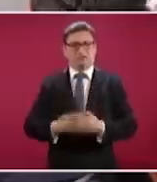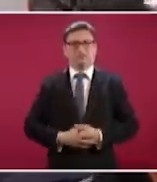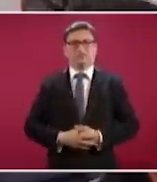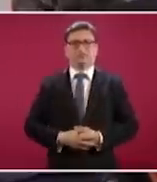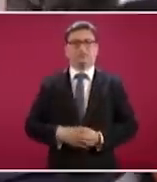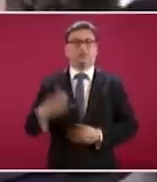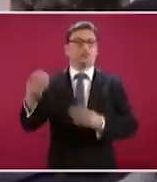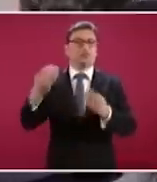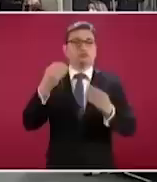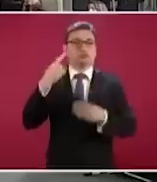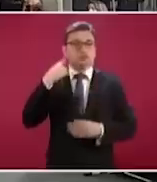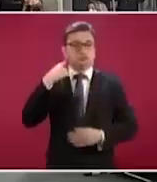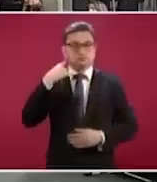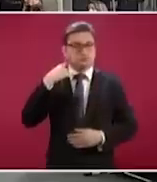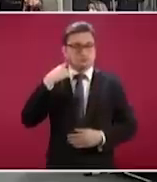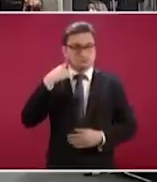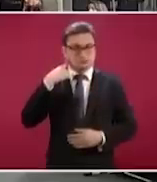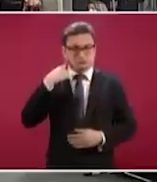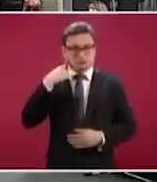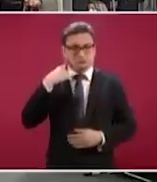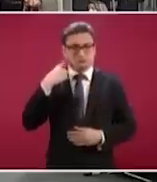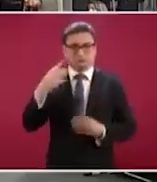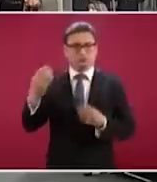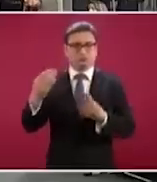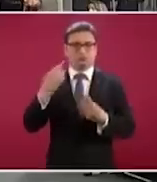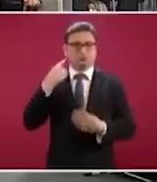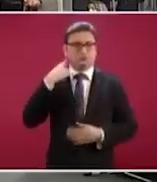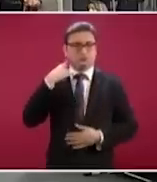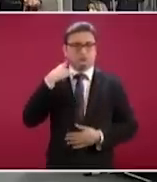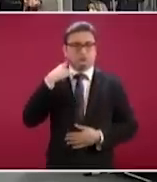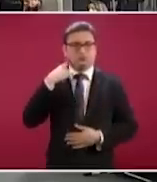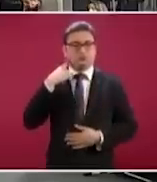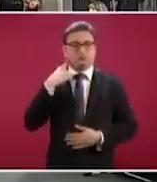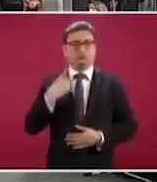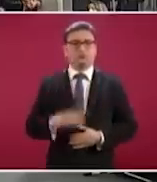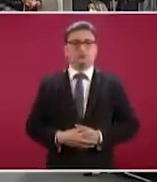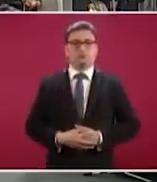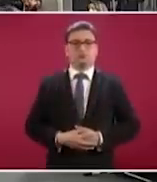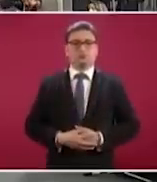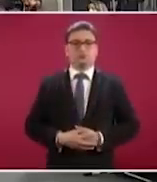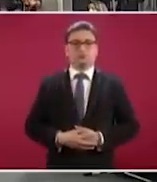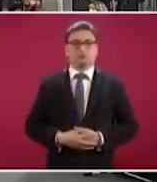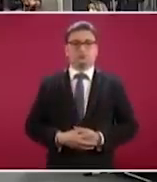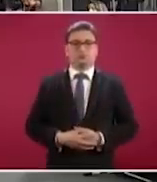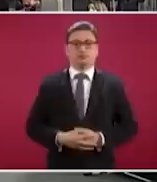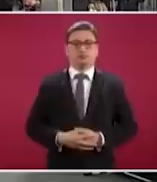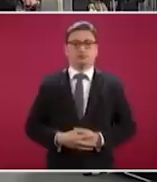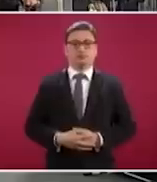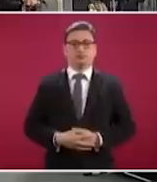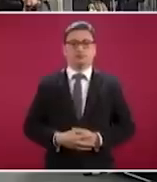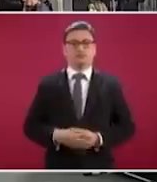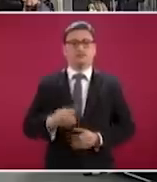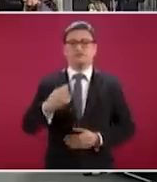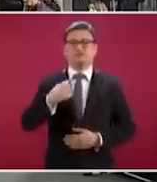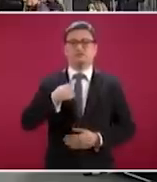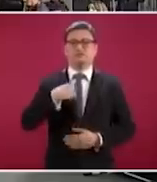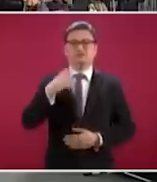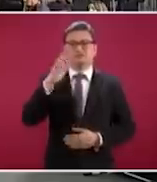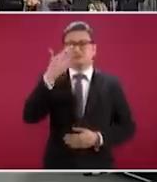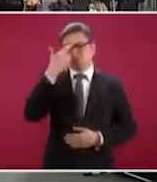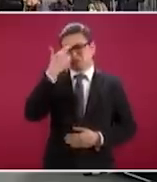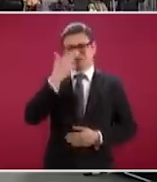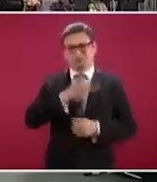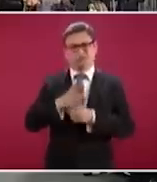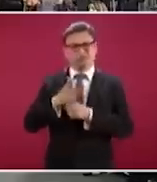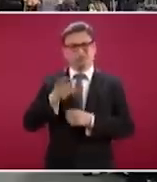Sí, sí grababan las conversaciones, ¿no? Al principio de la conversación había dicho que sí tenía grabadas las conversaciones. Yo no recuerdo que se hayan